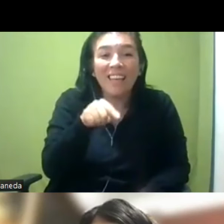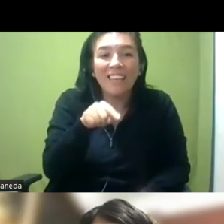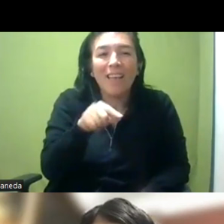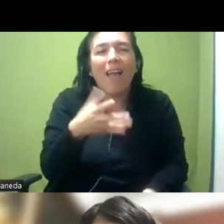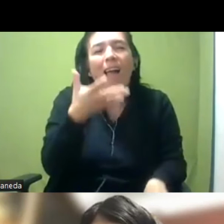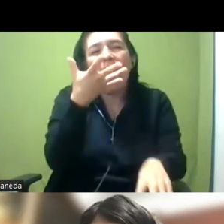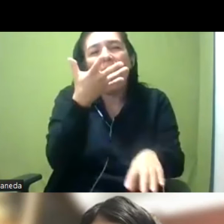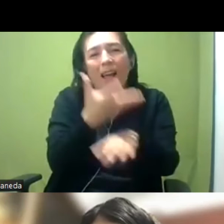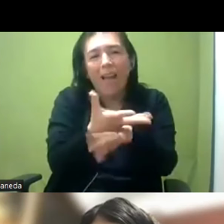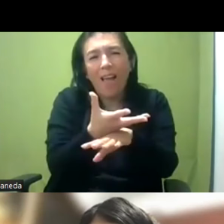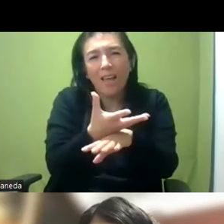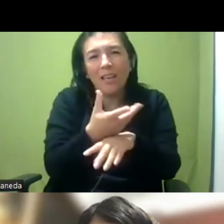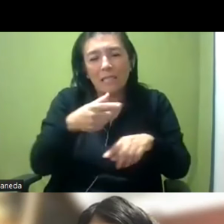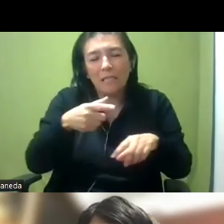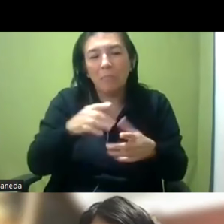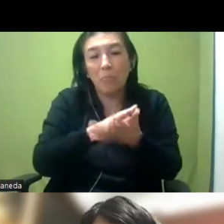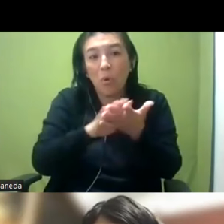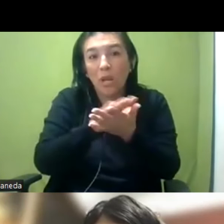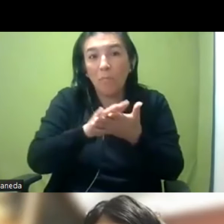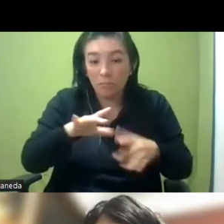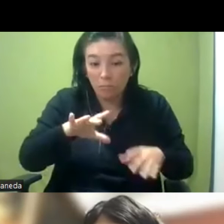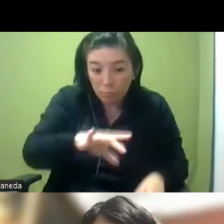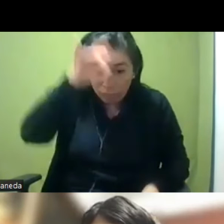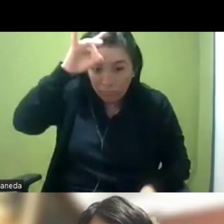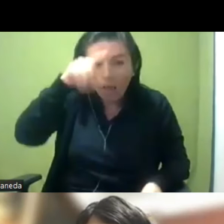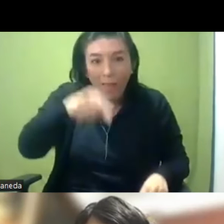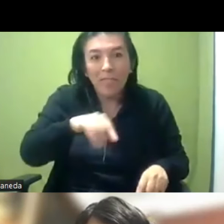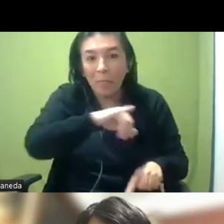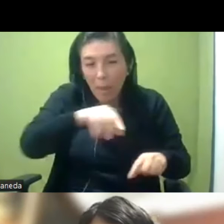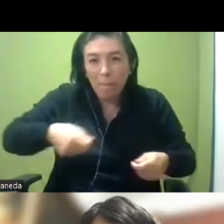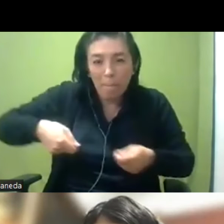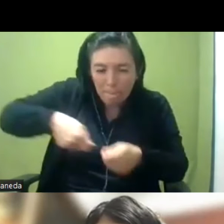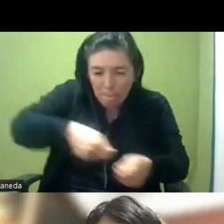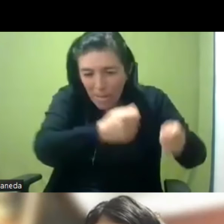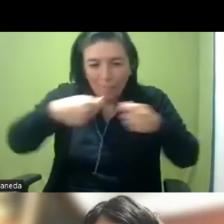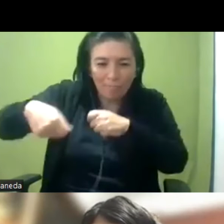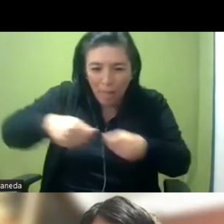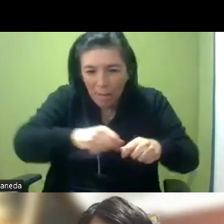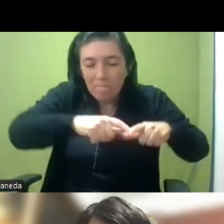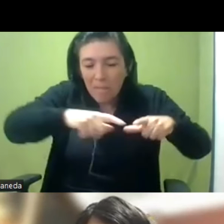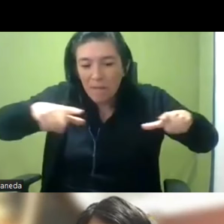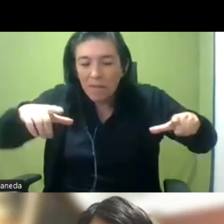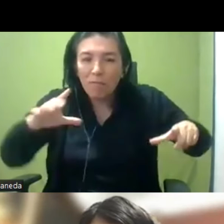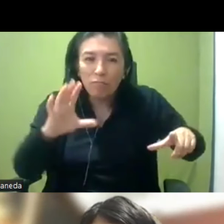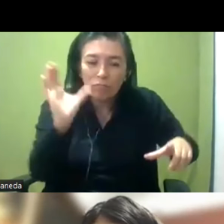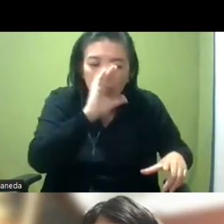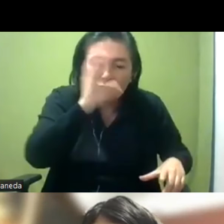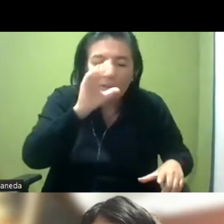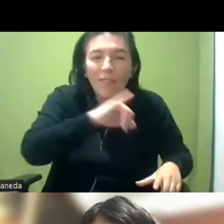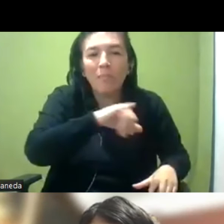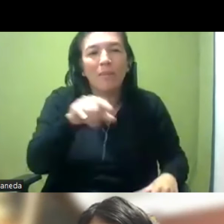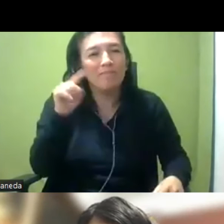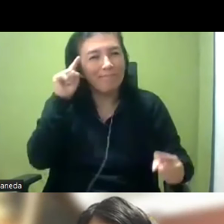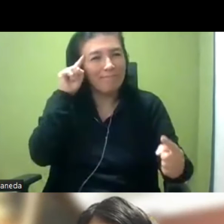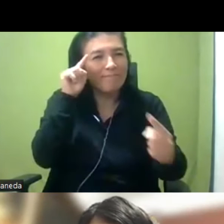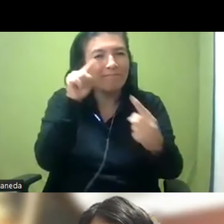muchísima más excavación, efectivamente, pero excavación ligada a museos